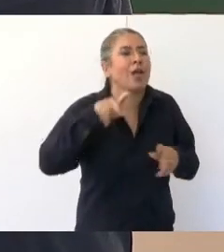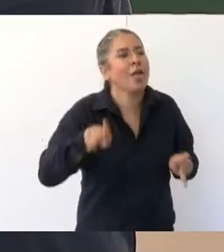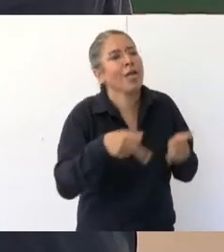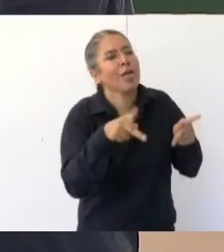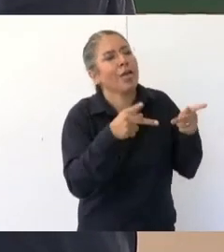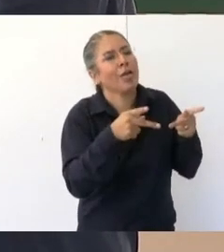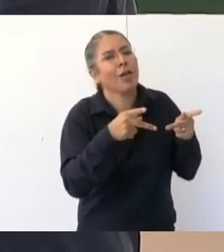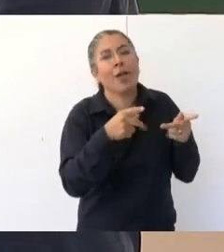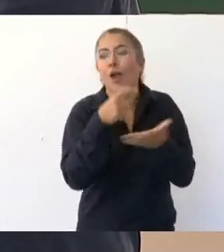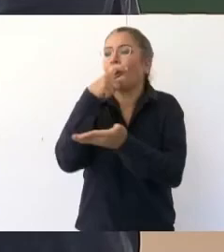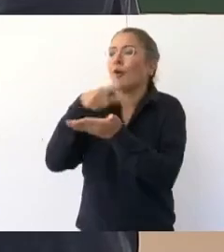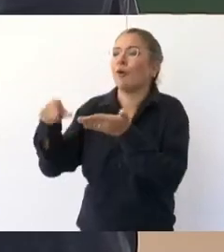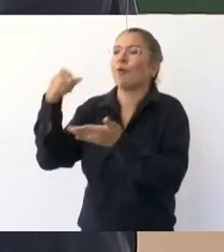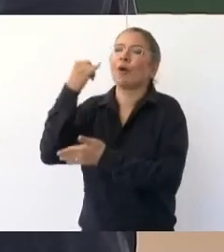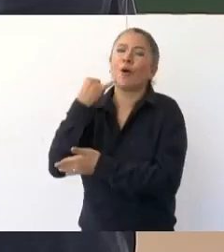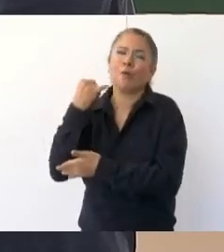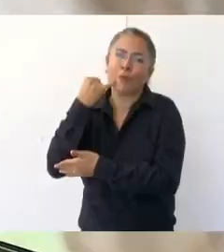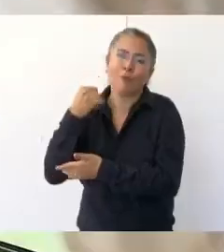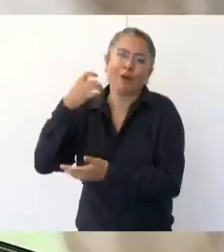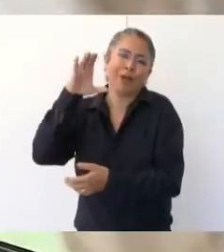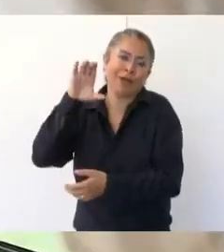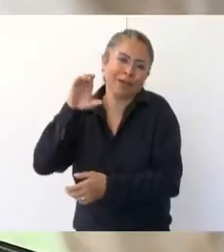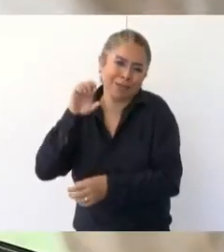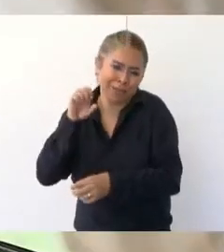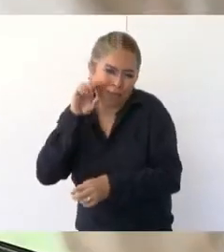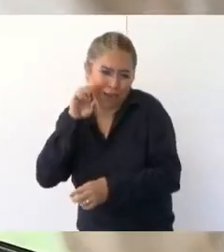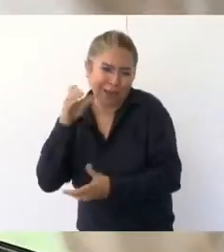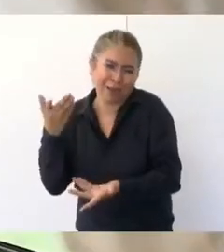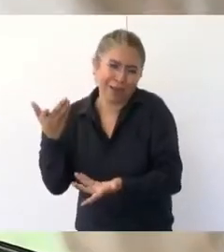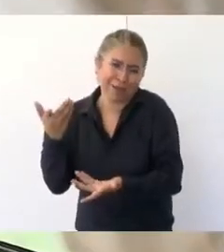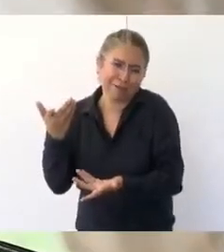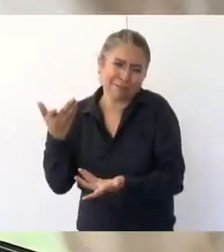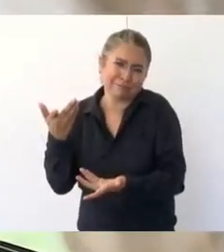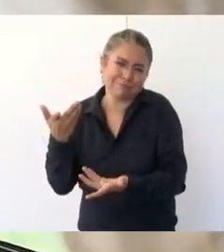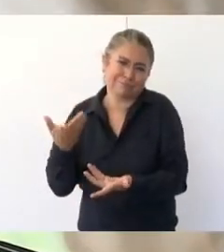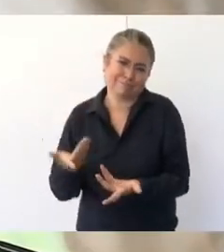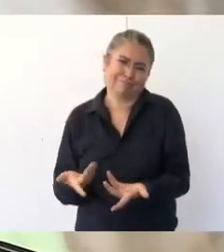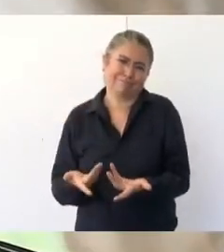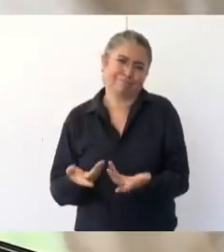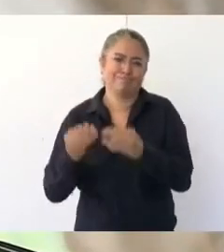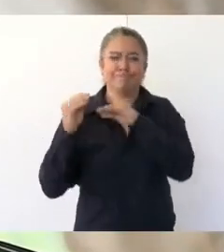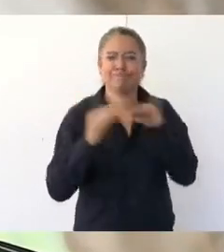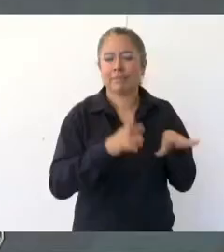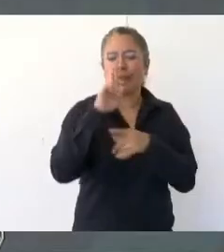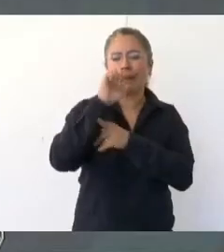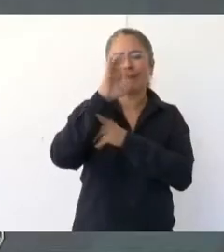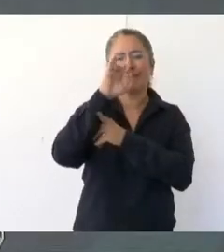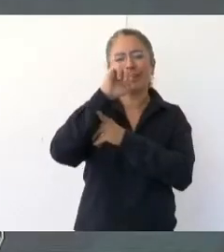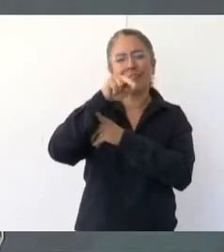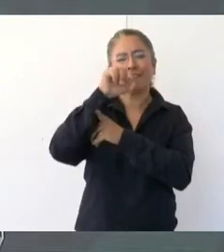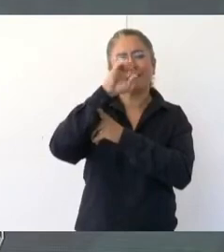la refinación. No se le dio valor agregado a la materia prima.